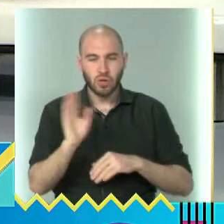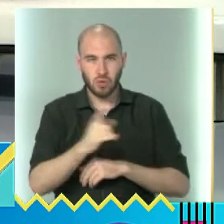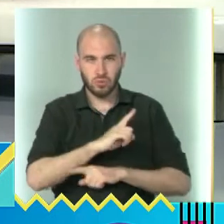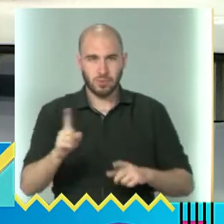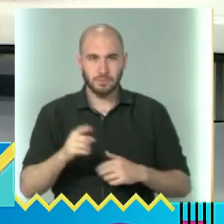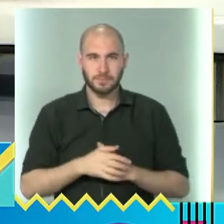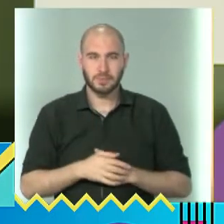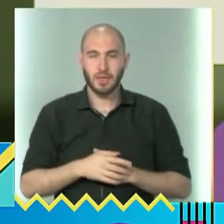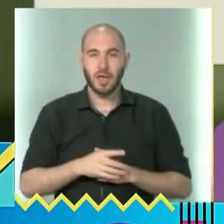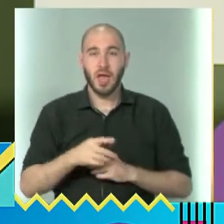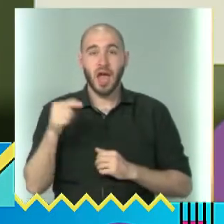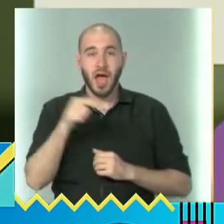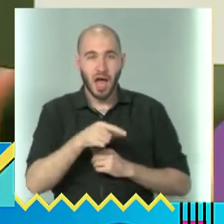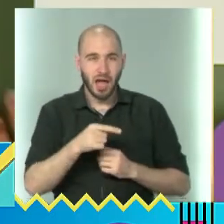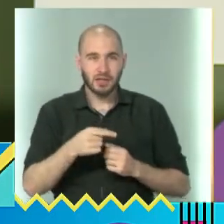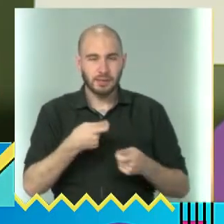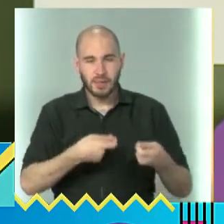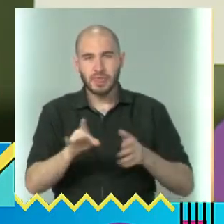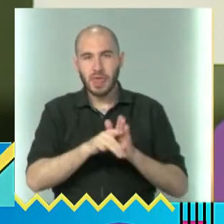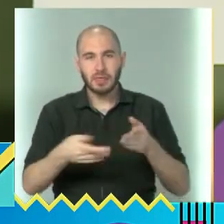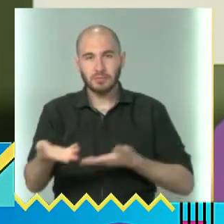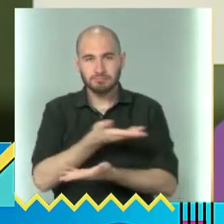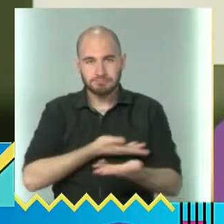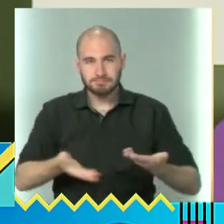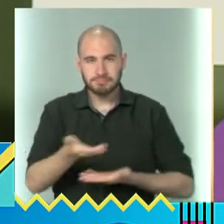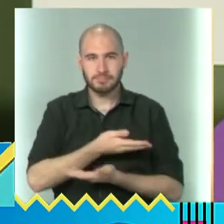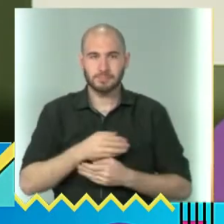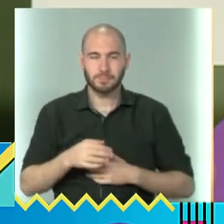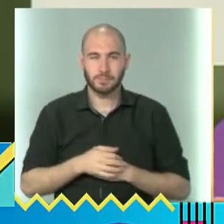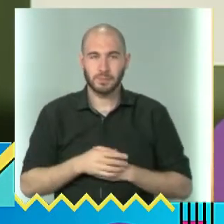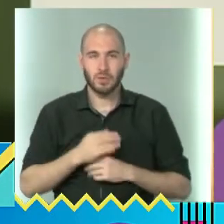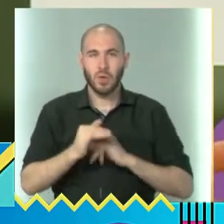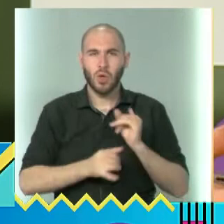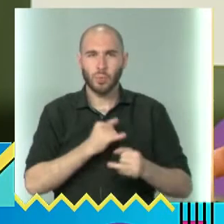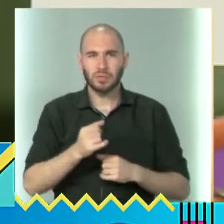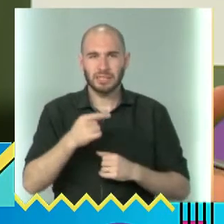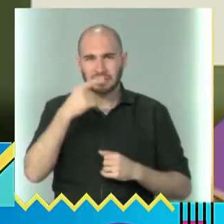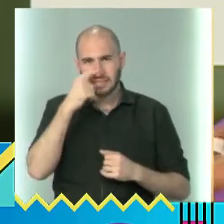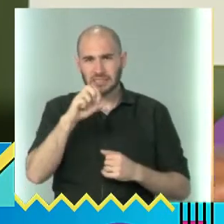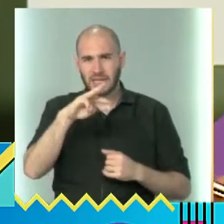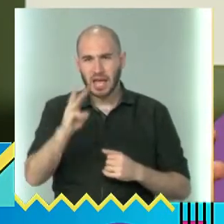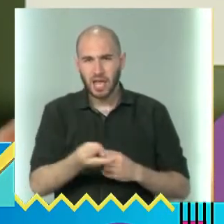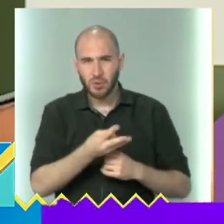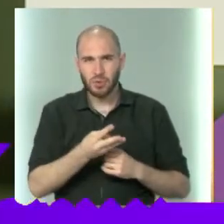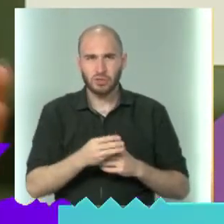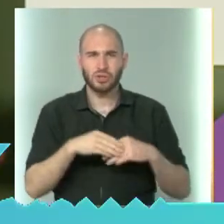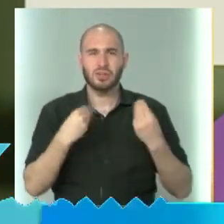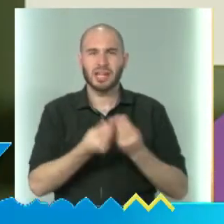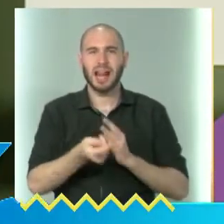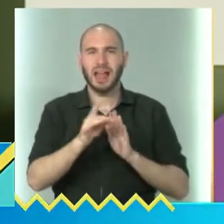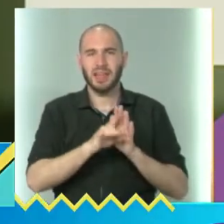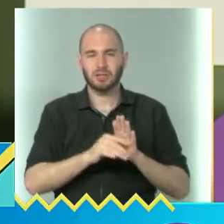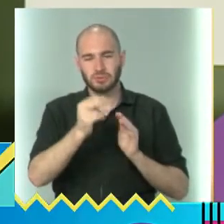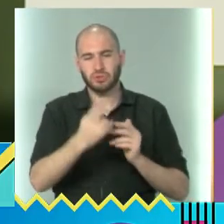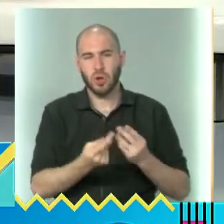sí. Y que ahí es donde se generan este tráfico de datos, justamente, que hablaban de que salía 70 euros más o menos la cantidad de datos de